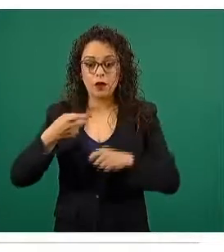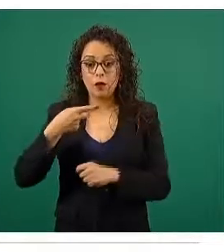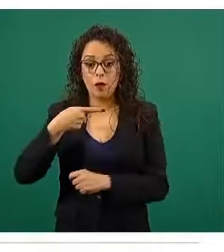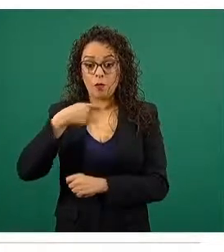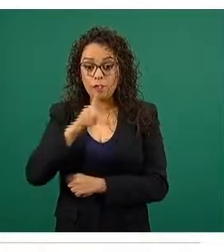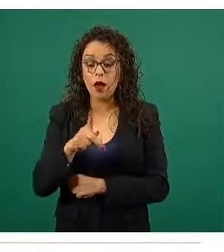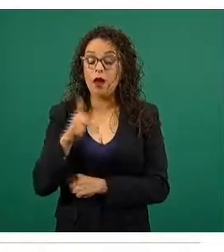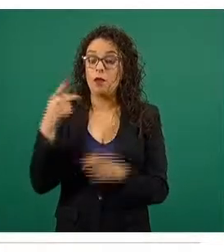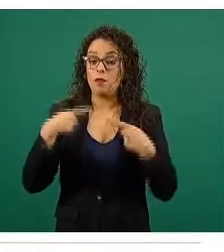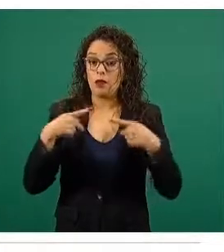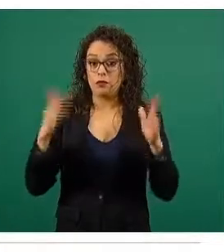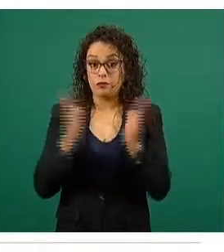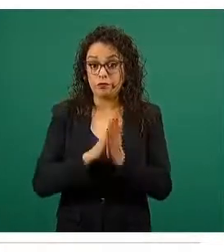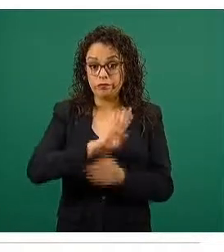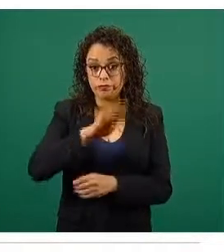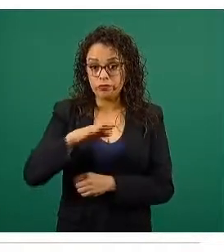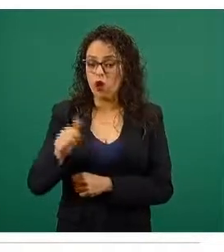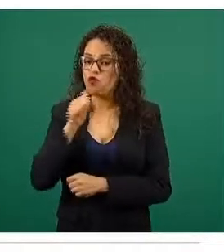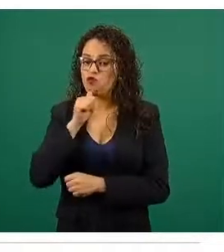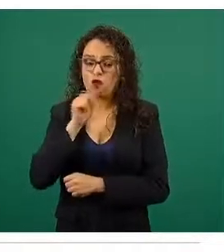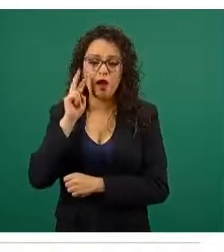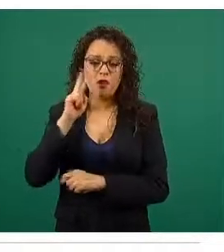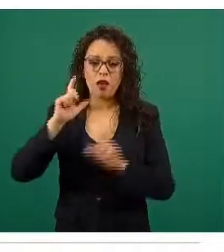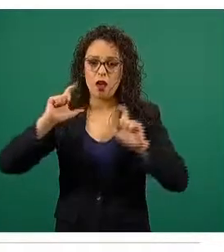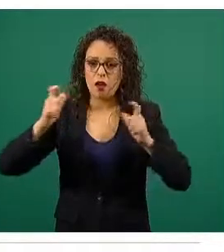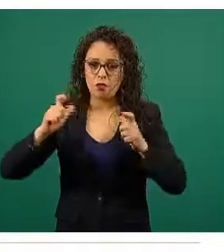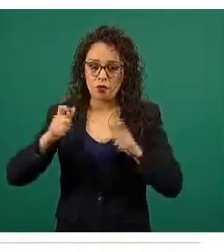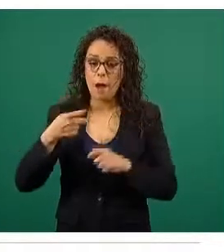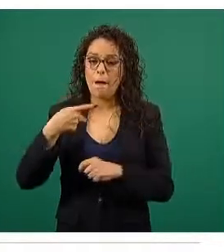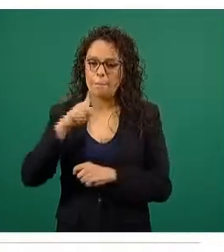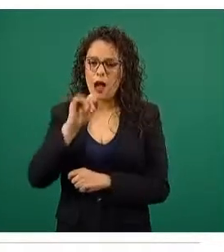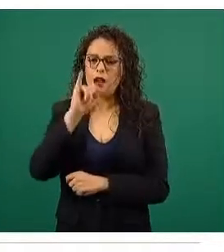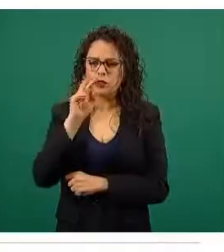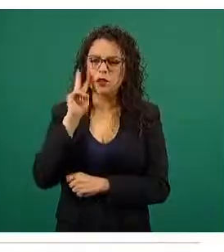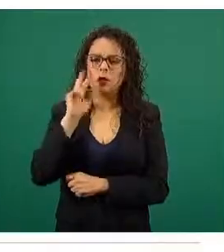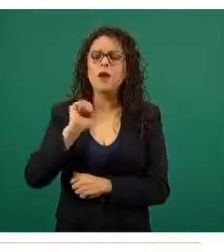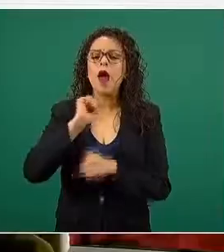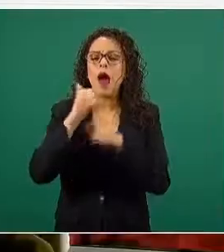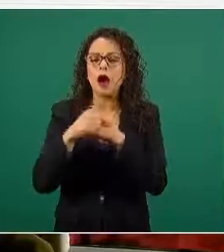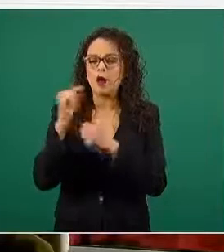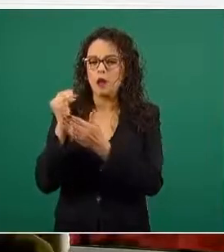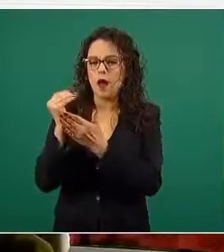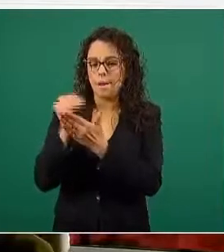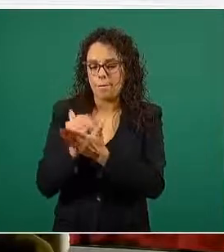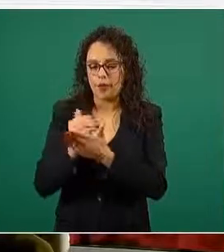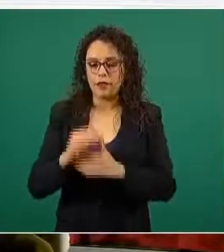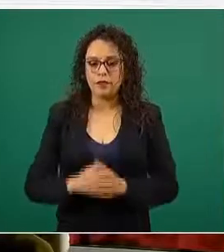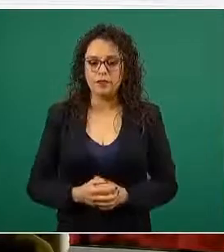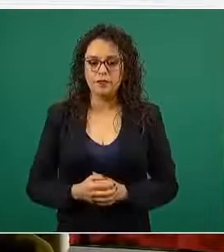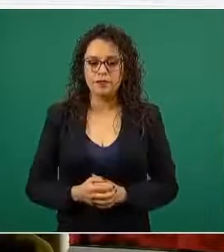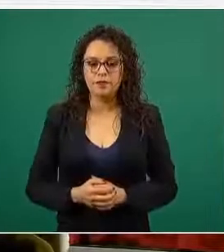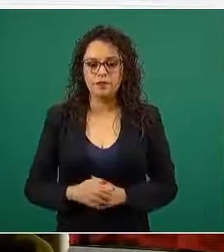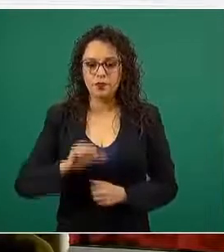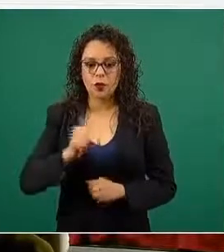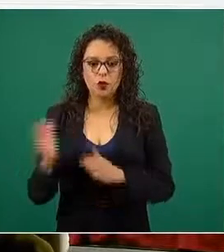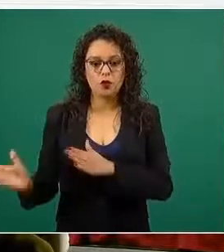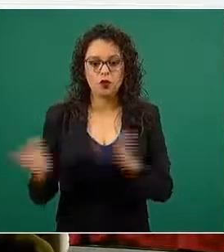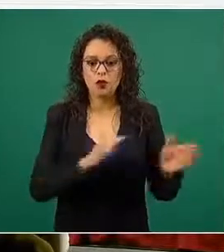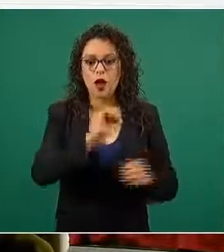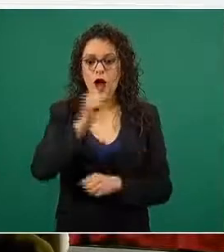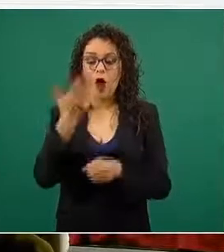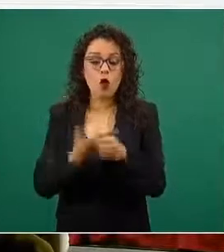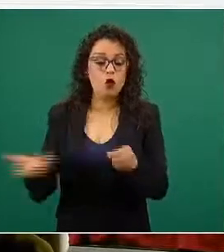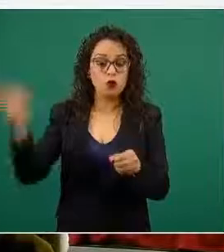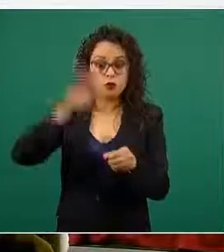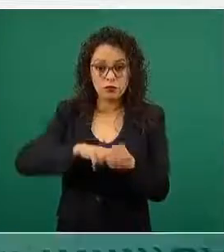en la mortalidad, aunque es una mortalidad considerablemente menor comparado con otros estados. La siguiente, y la hospitalización, una